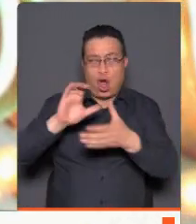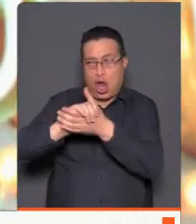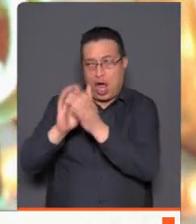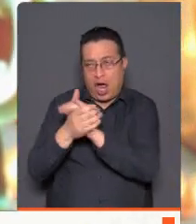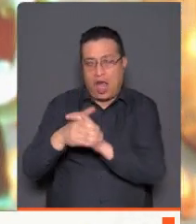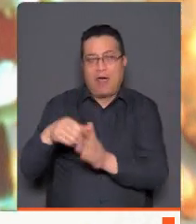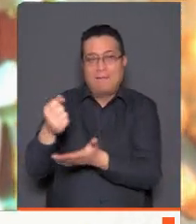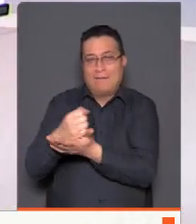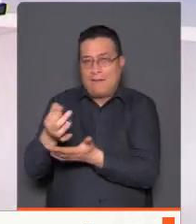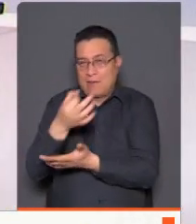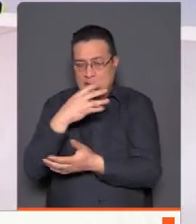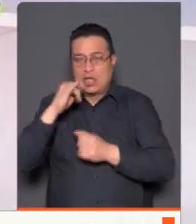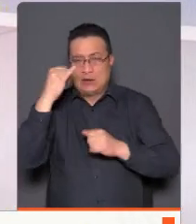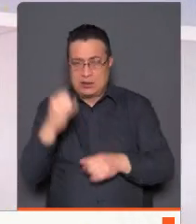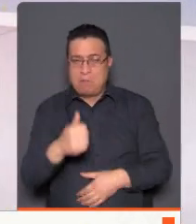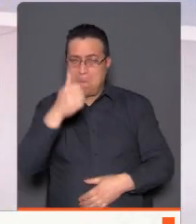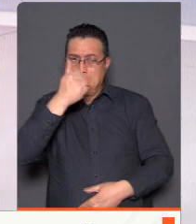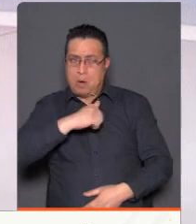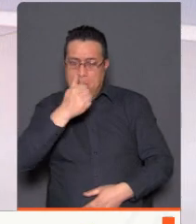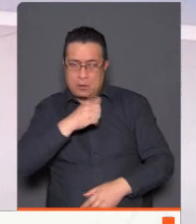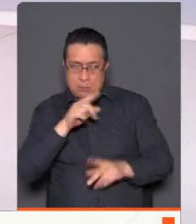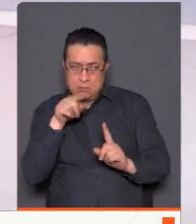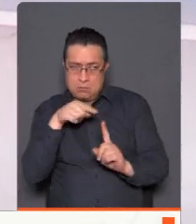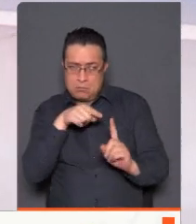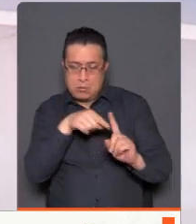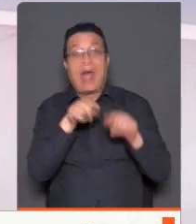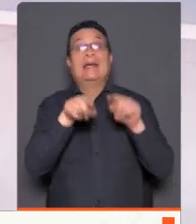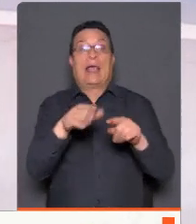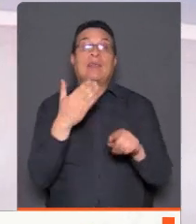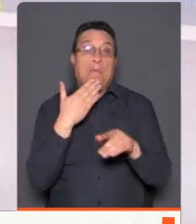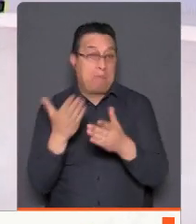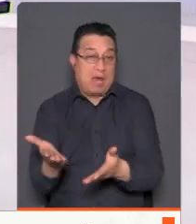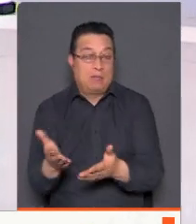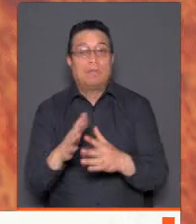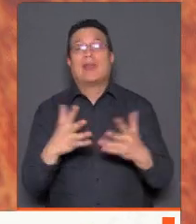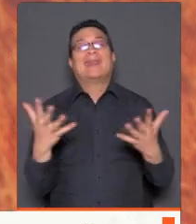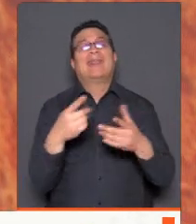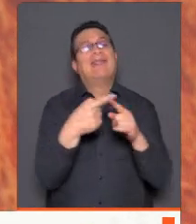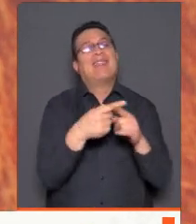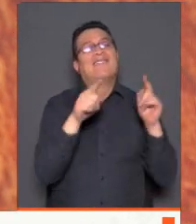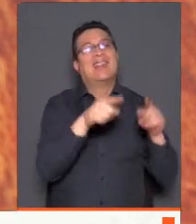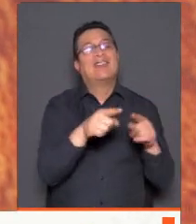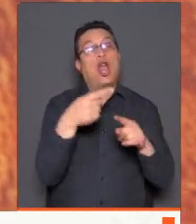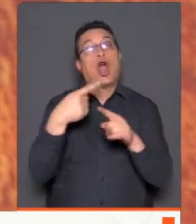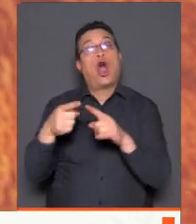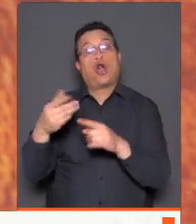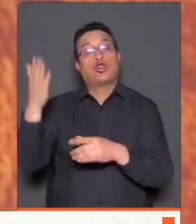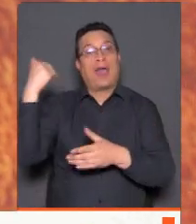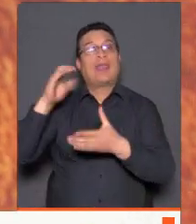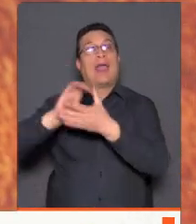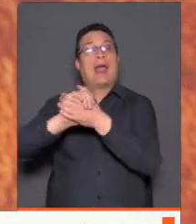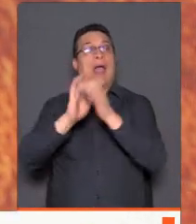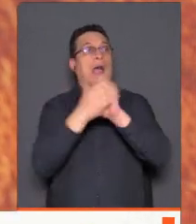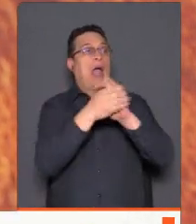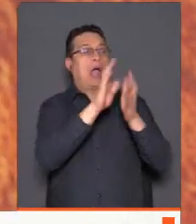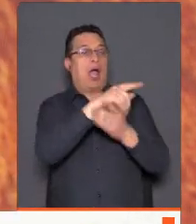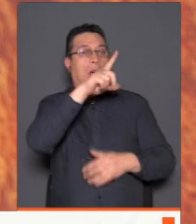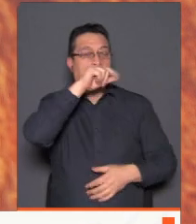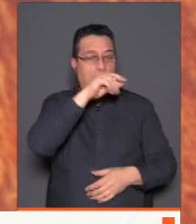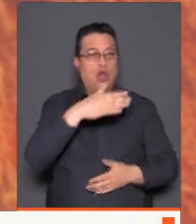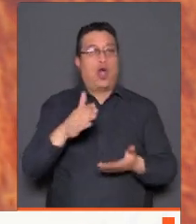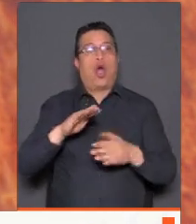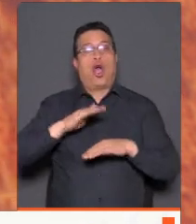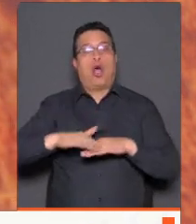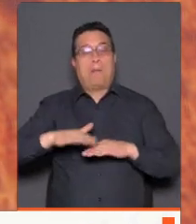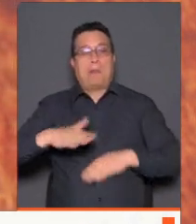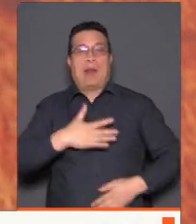Siempre ha tenido eso bajo siete llaves y esta no ha sido la excepción. ¿Pero qué lo hace diferente a ese otro tipo de colusiones cuando uno lo ha investigado,